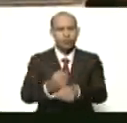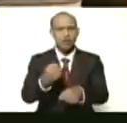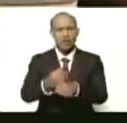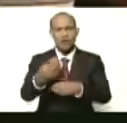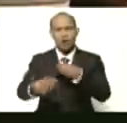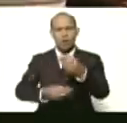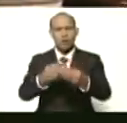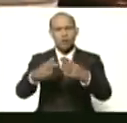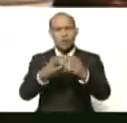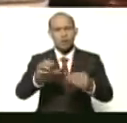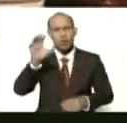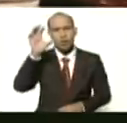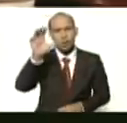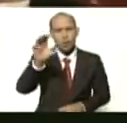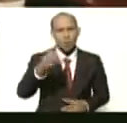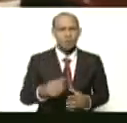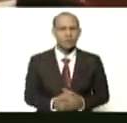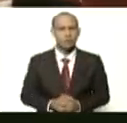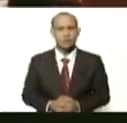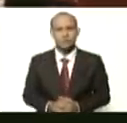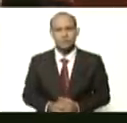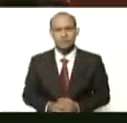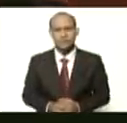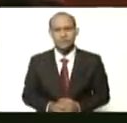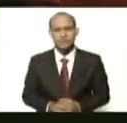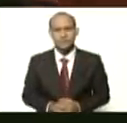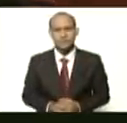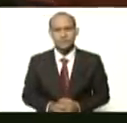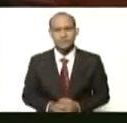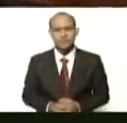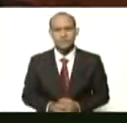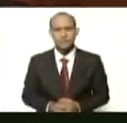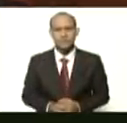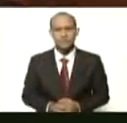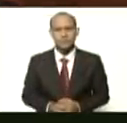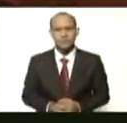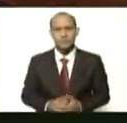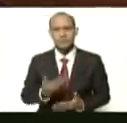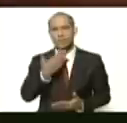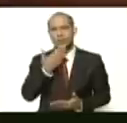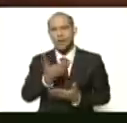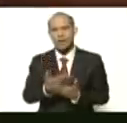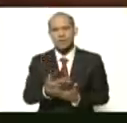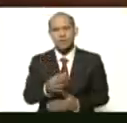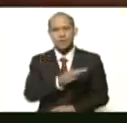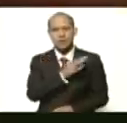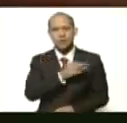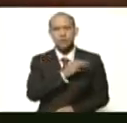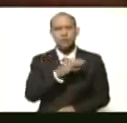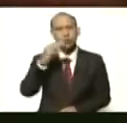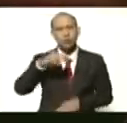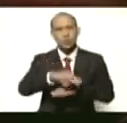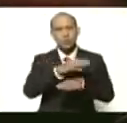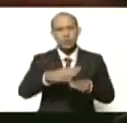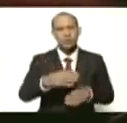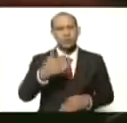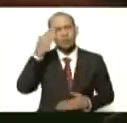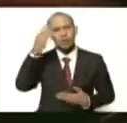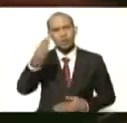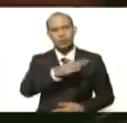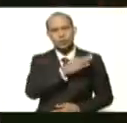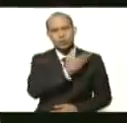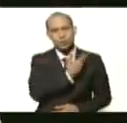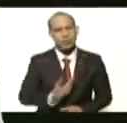todo el país con los estados mayores de pesca adelante prisco gracias ministro saludó presidente en nombre de todos los